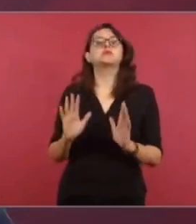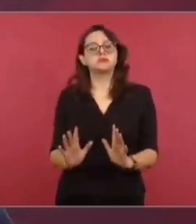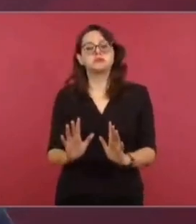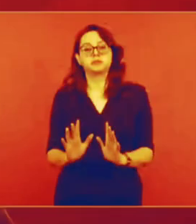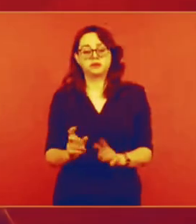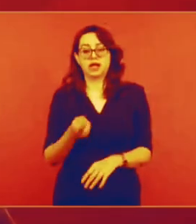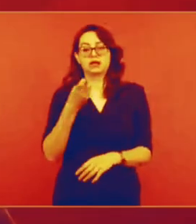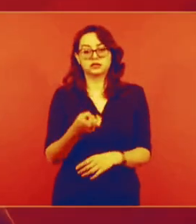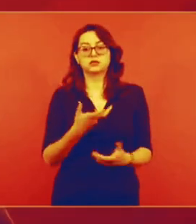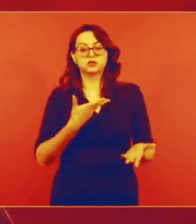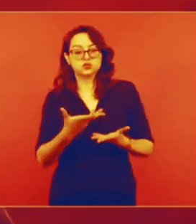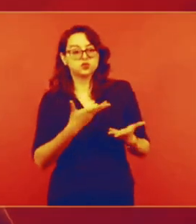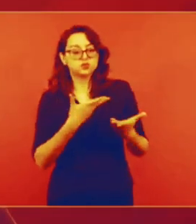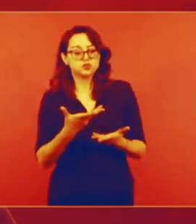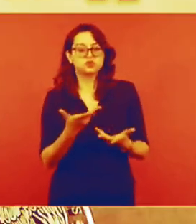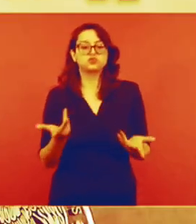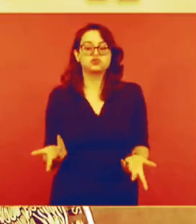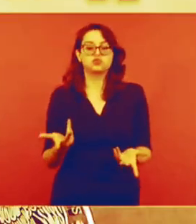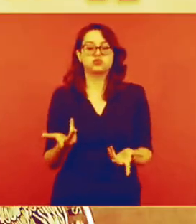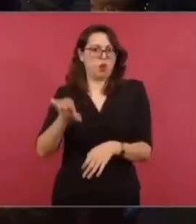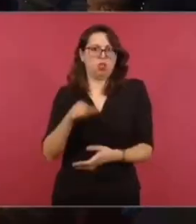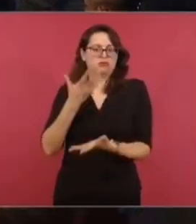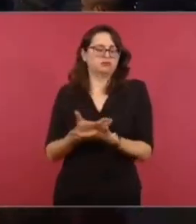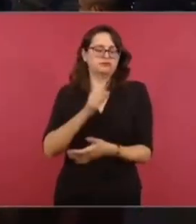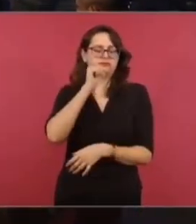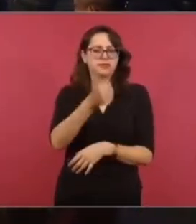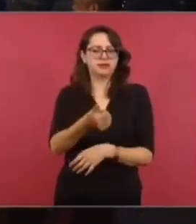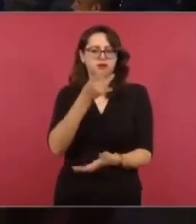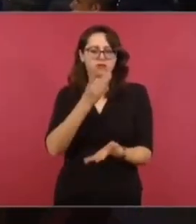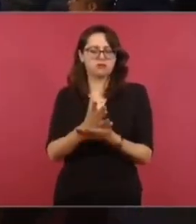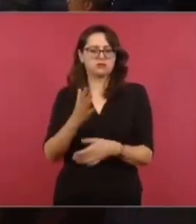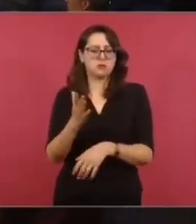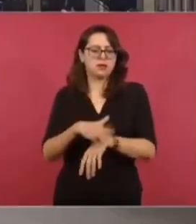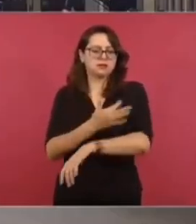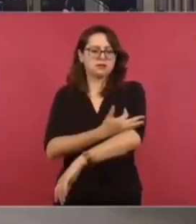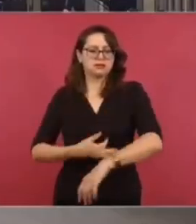poderlas comprar en forma privada, que no es el caso de México.